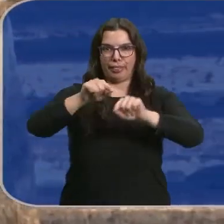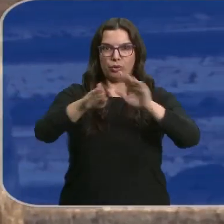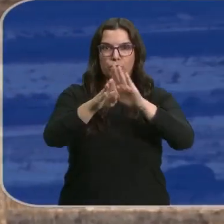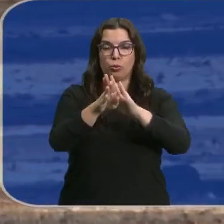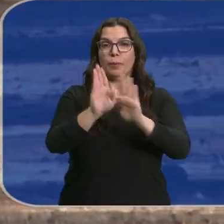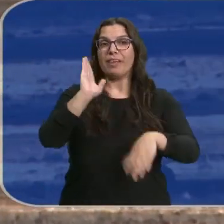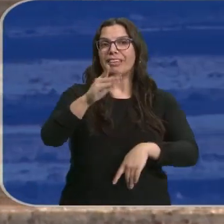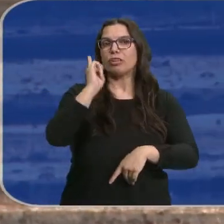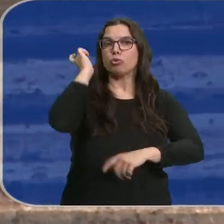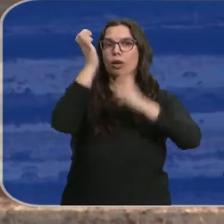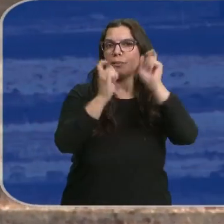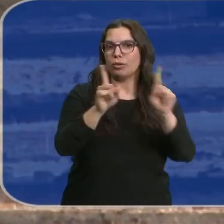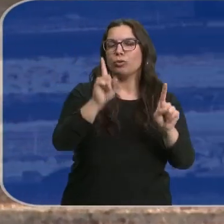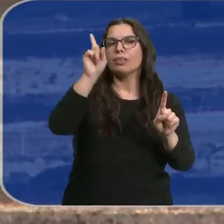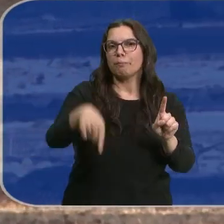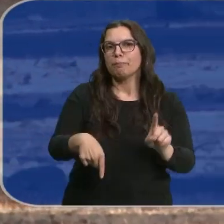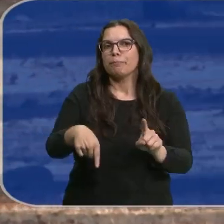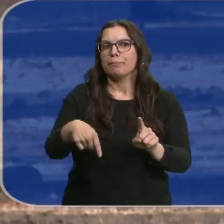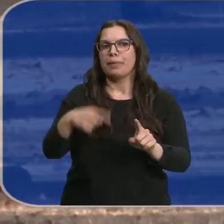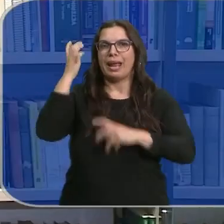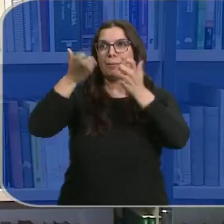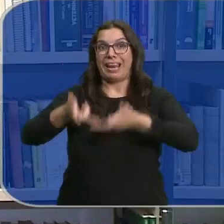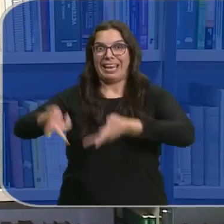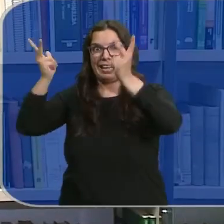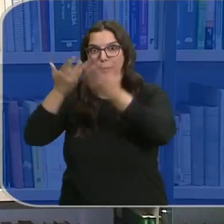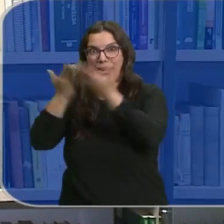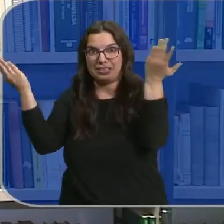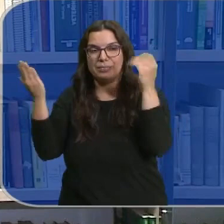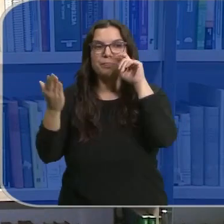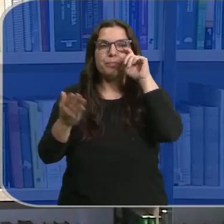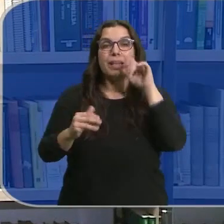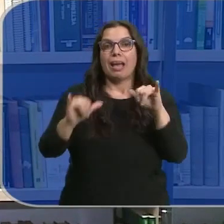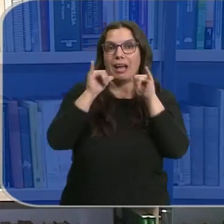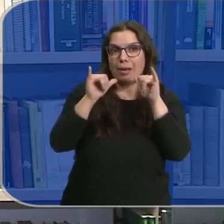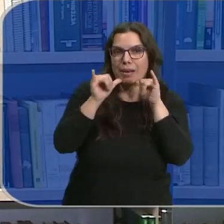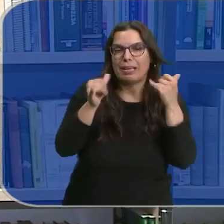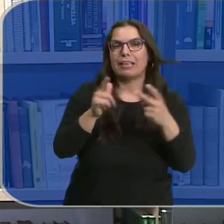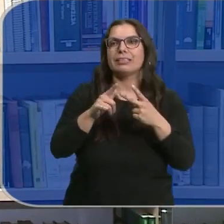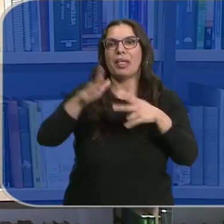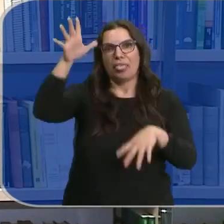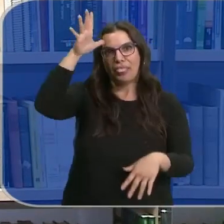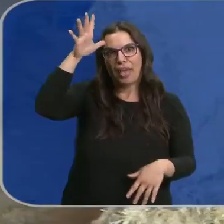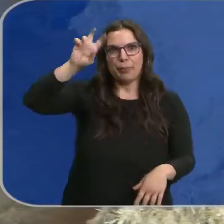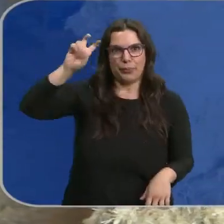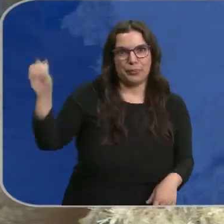no solo afecta al ganado, también a la fauna salvaje. El jabalí y los cérvidos